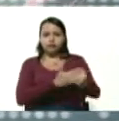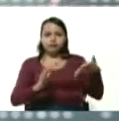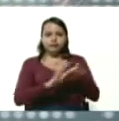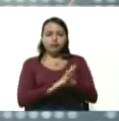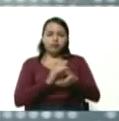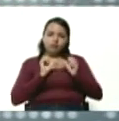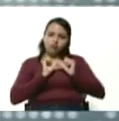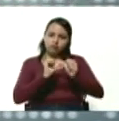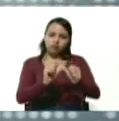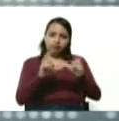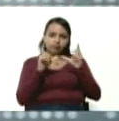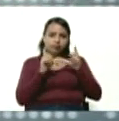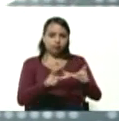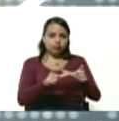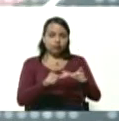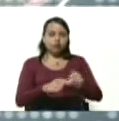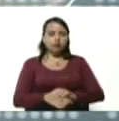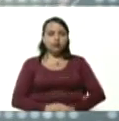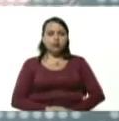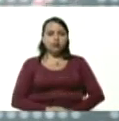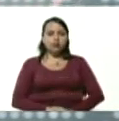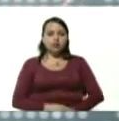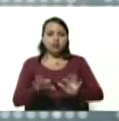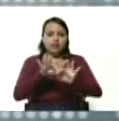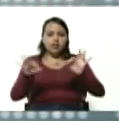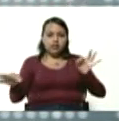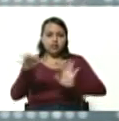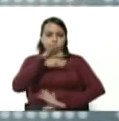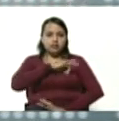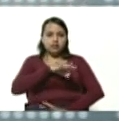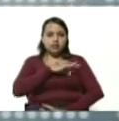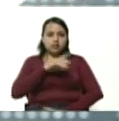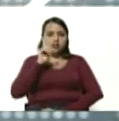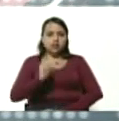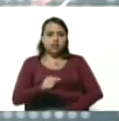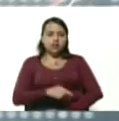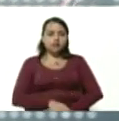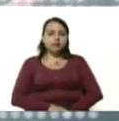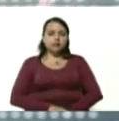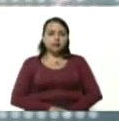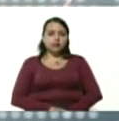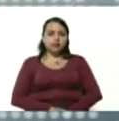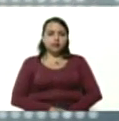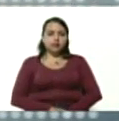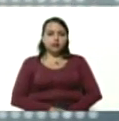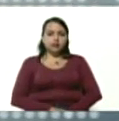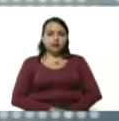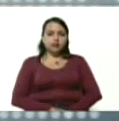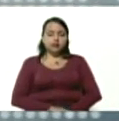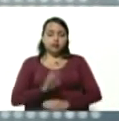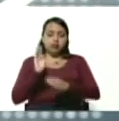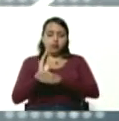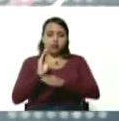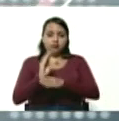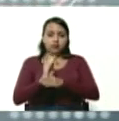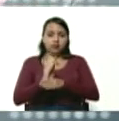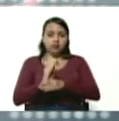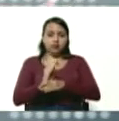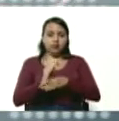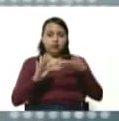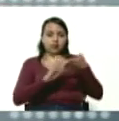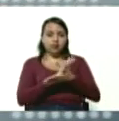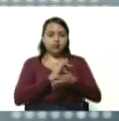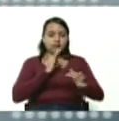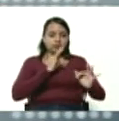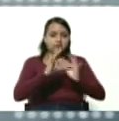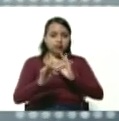mantenimiento, en las medidas de distanciamiento social y en las medidas de prevención de infección por